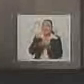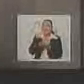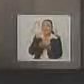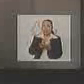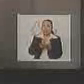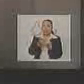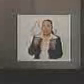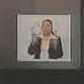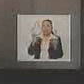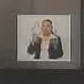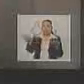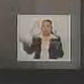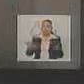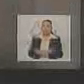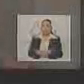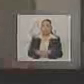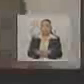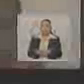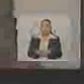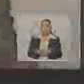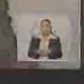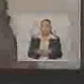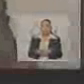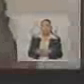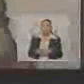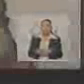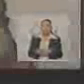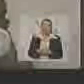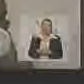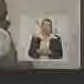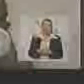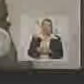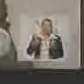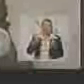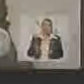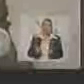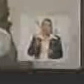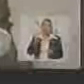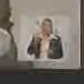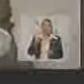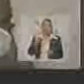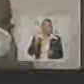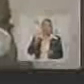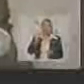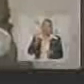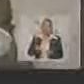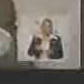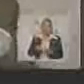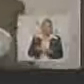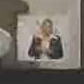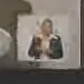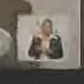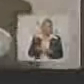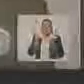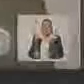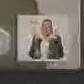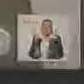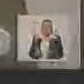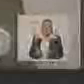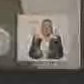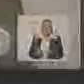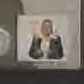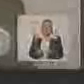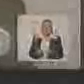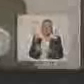Porfirio González Mal. Adelante. La seguridad no es un don gratuito. La seguridad